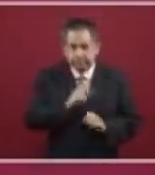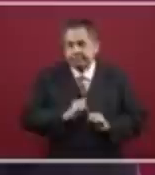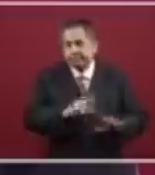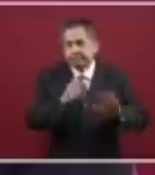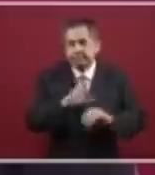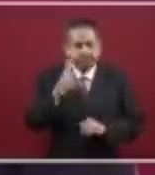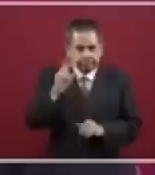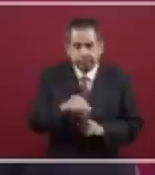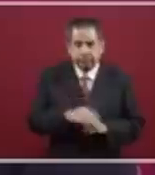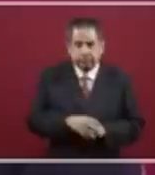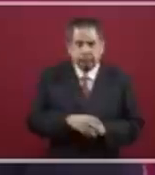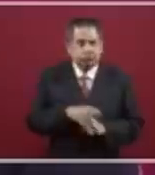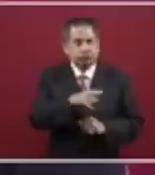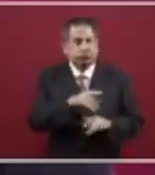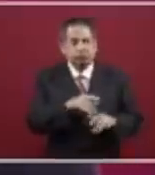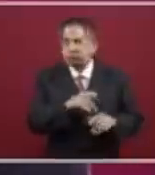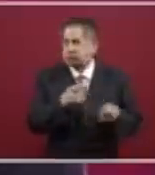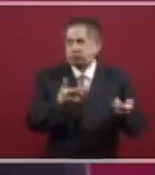tome, secuestre